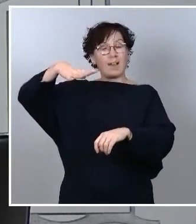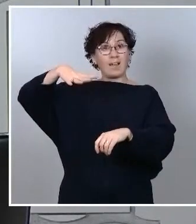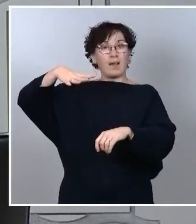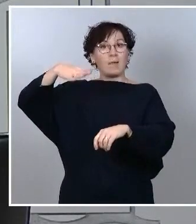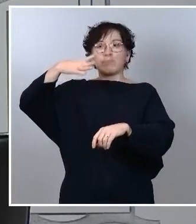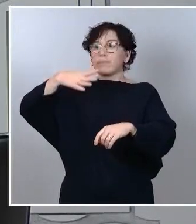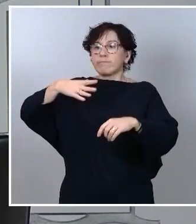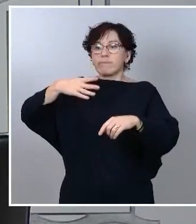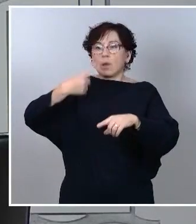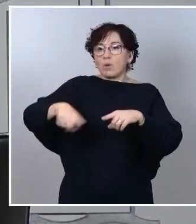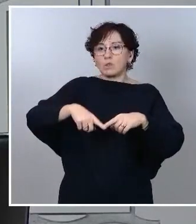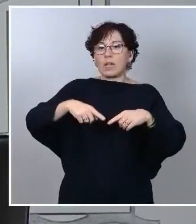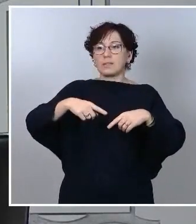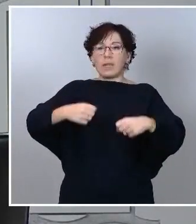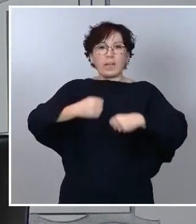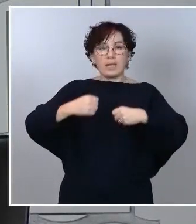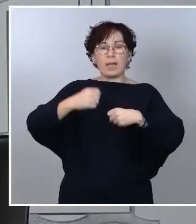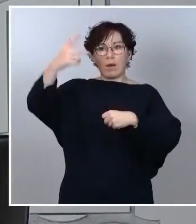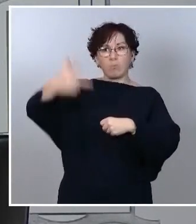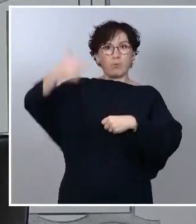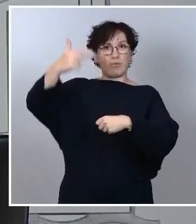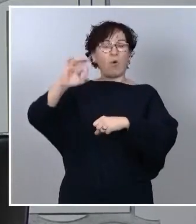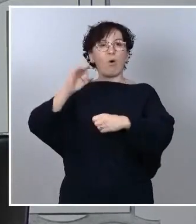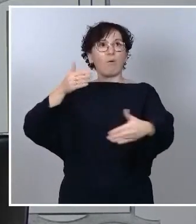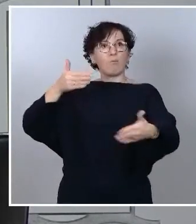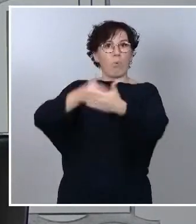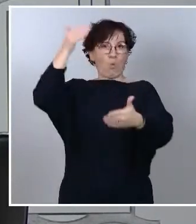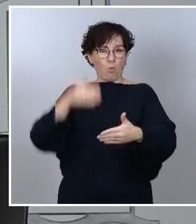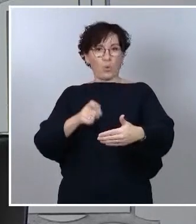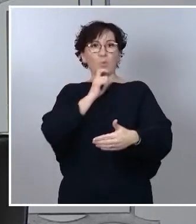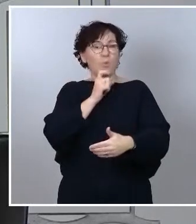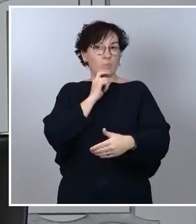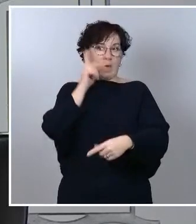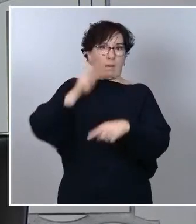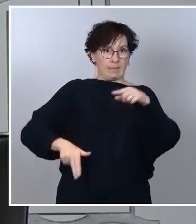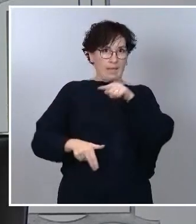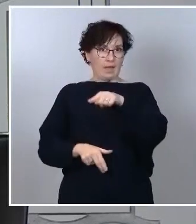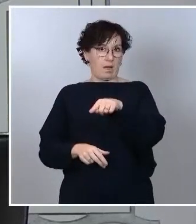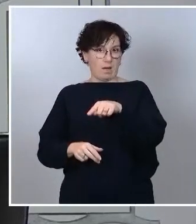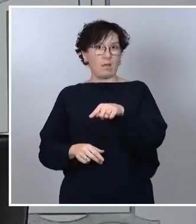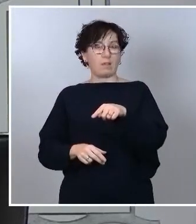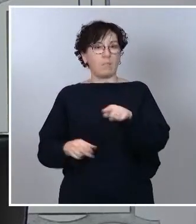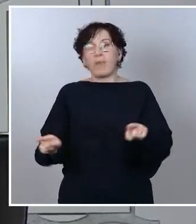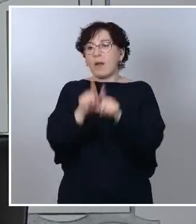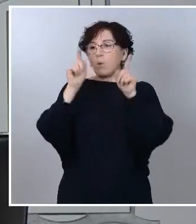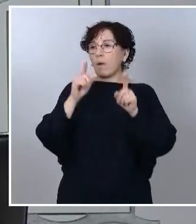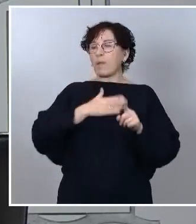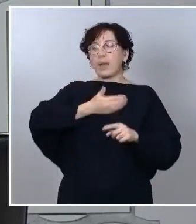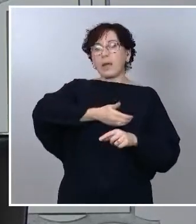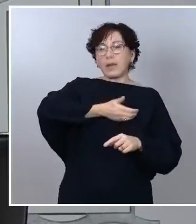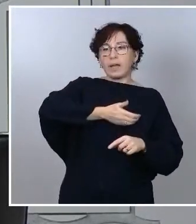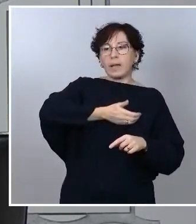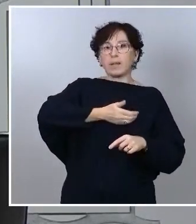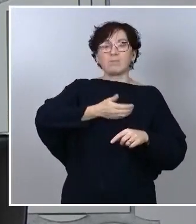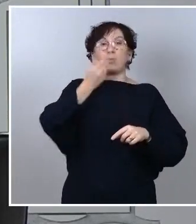a esta energía bien sea como decía el corte térmico el bono térmico o